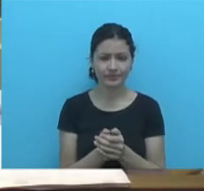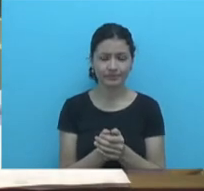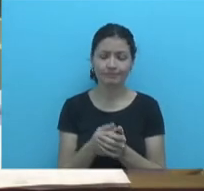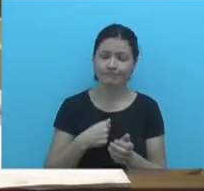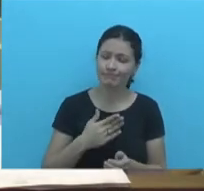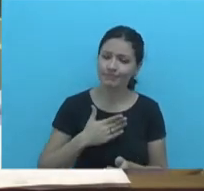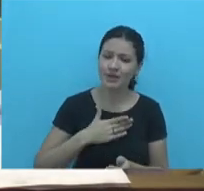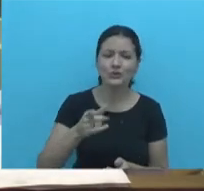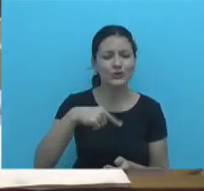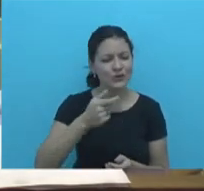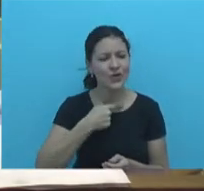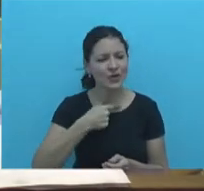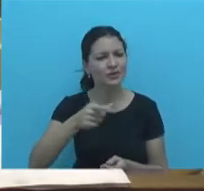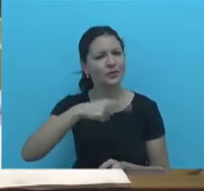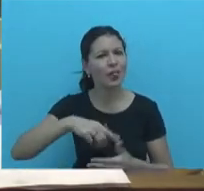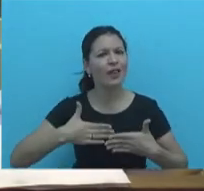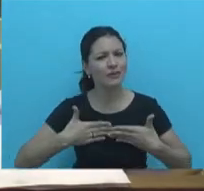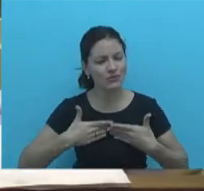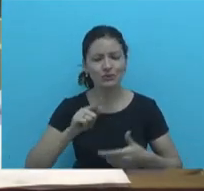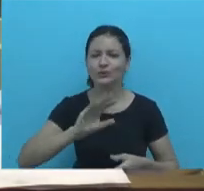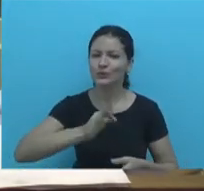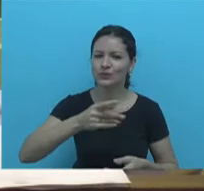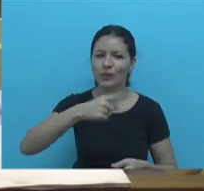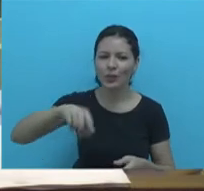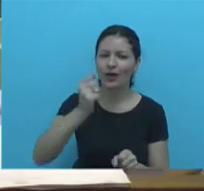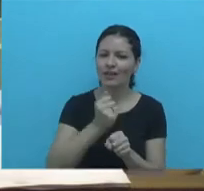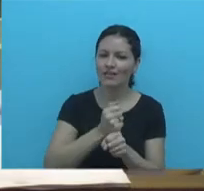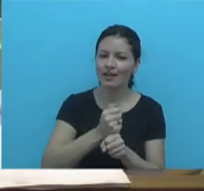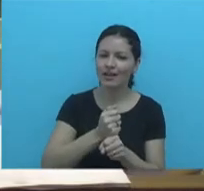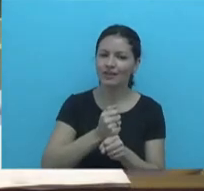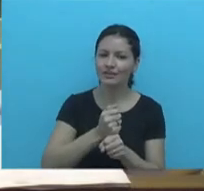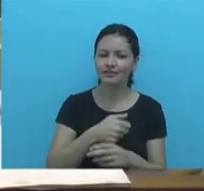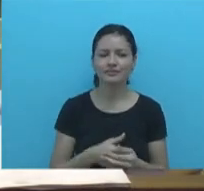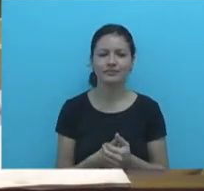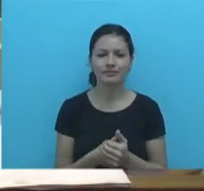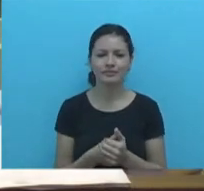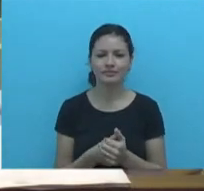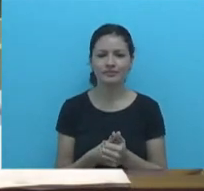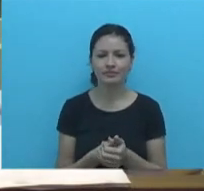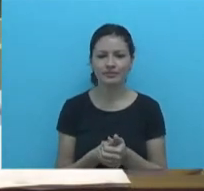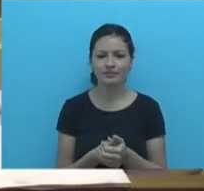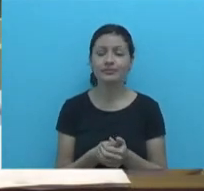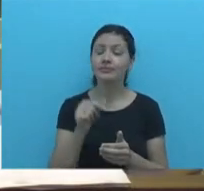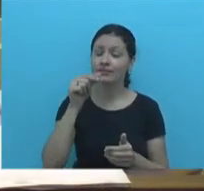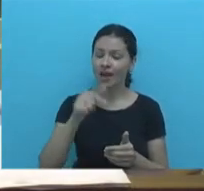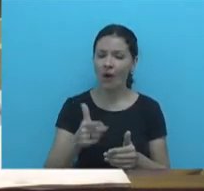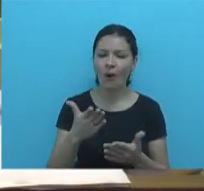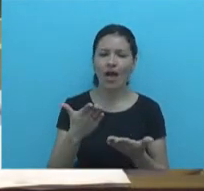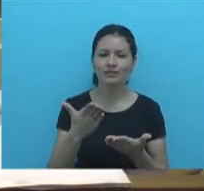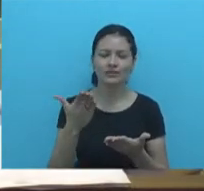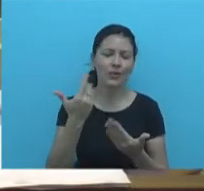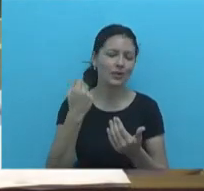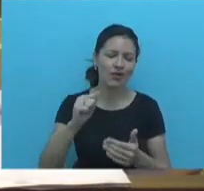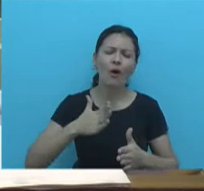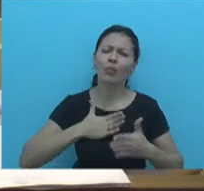disfruten, sé que han trabajado y bueno, vamos a tratar de llevar adelante lo mejor posible esto y